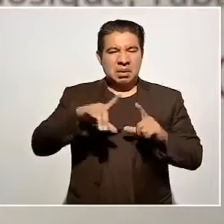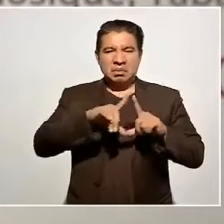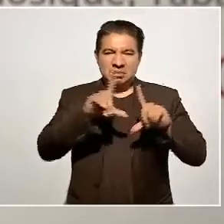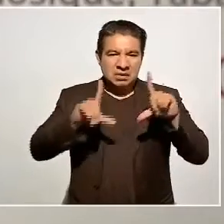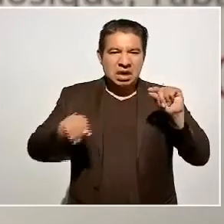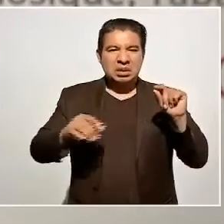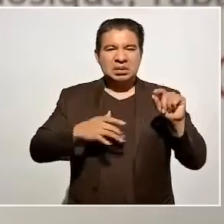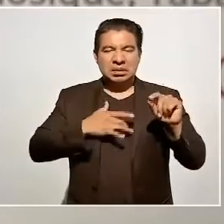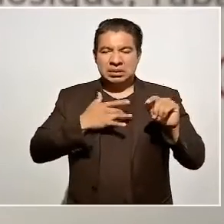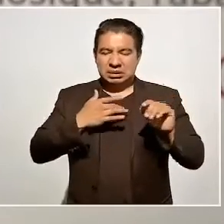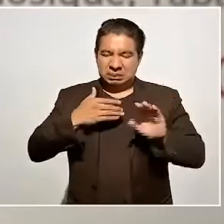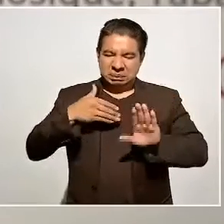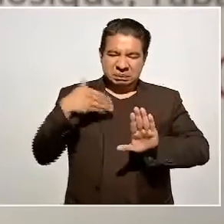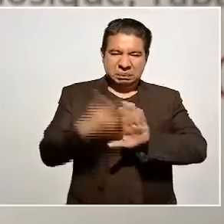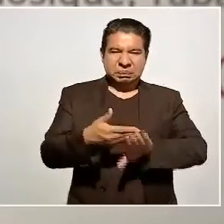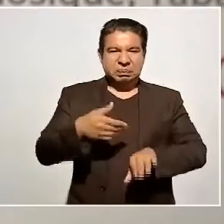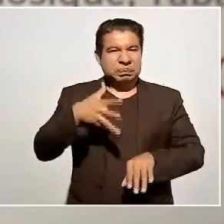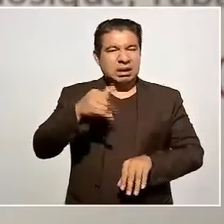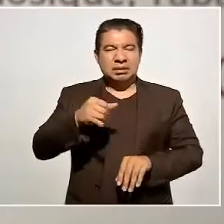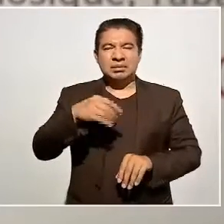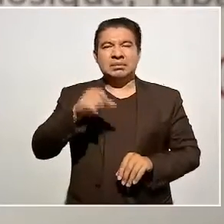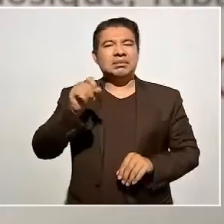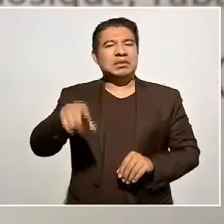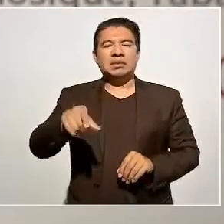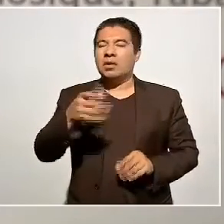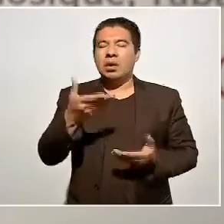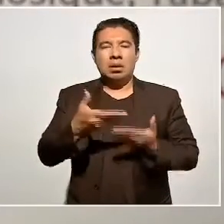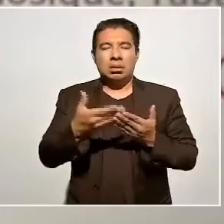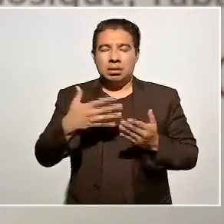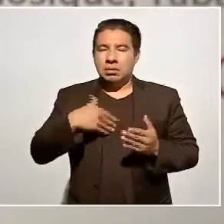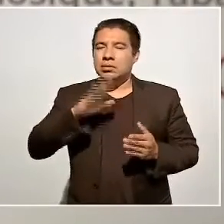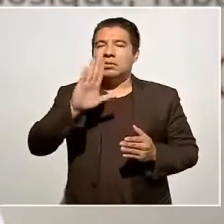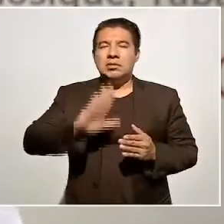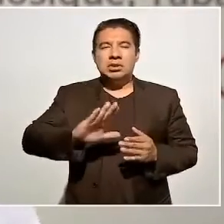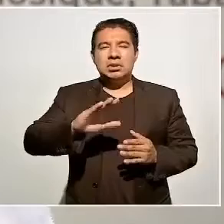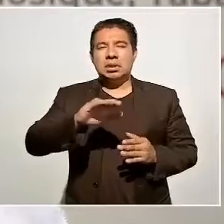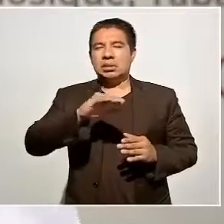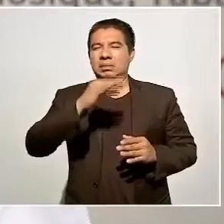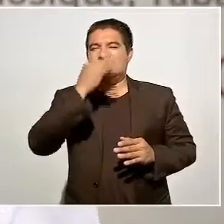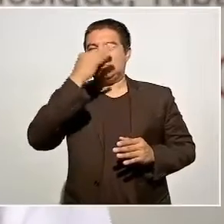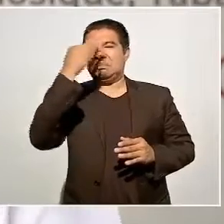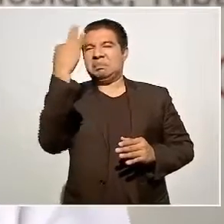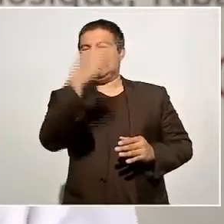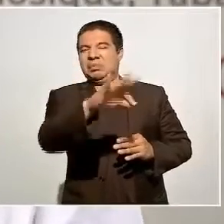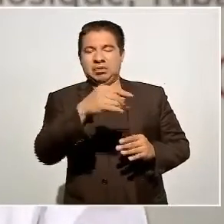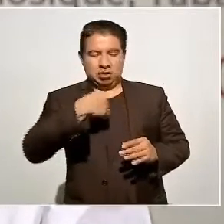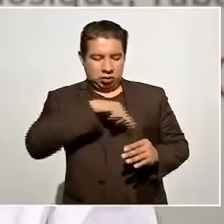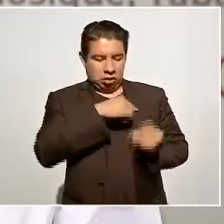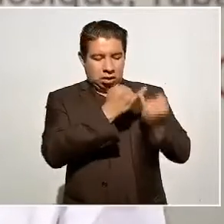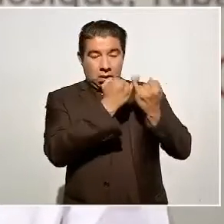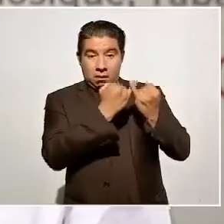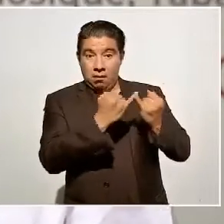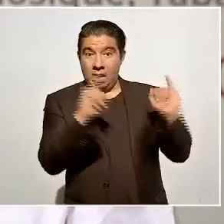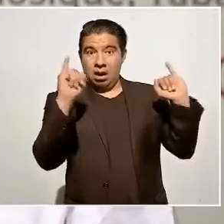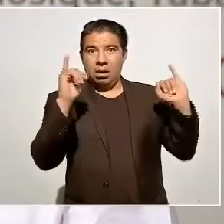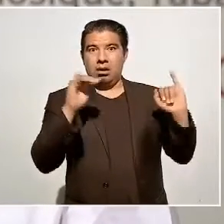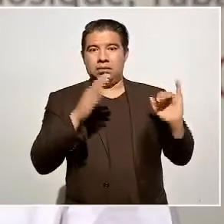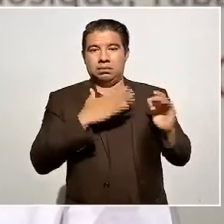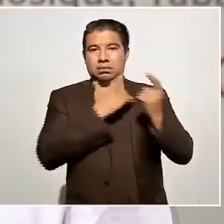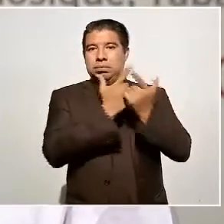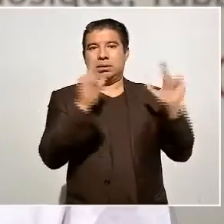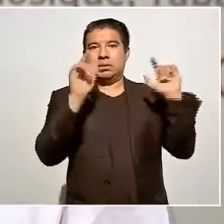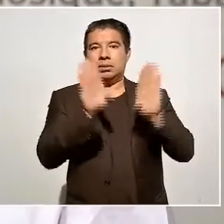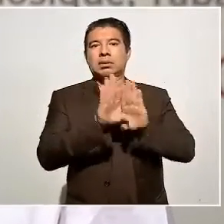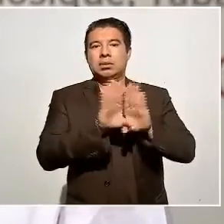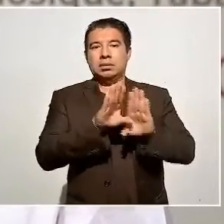dignidad de nuestro gobierno. Una ofensa a nuestra independencia, a nuestra soberanía. Pero